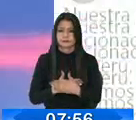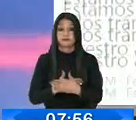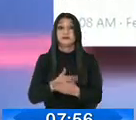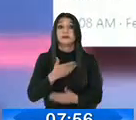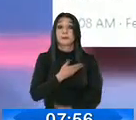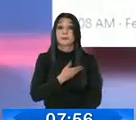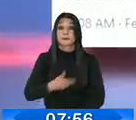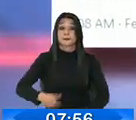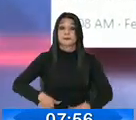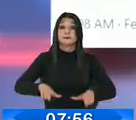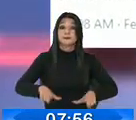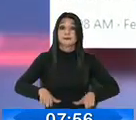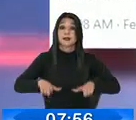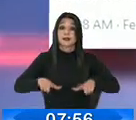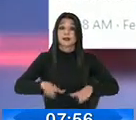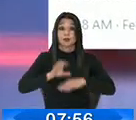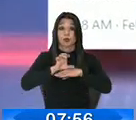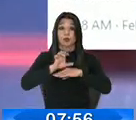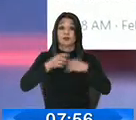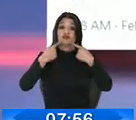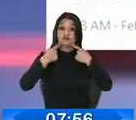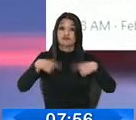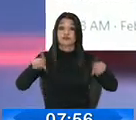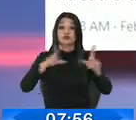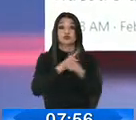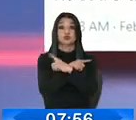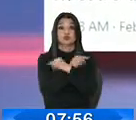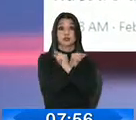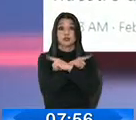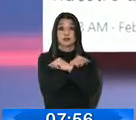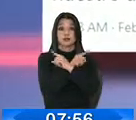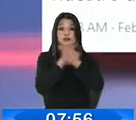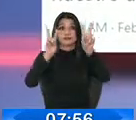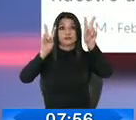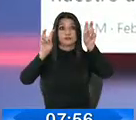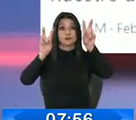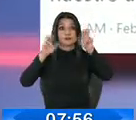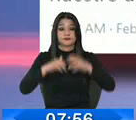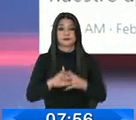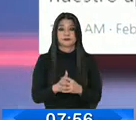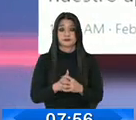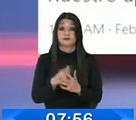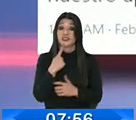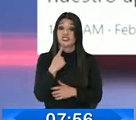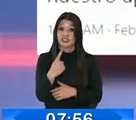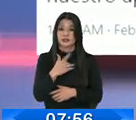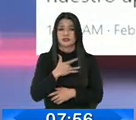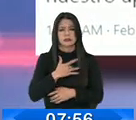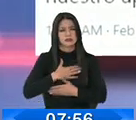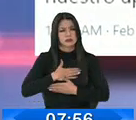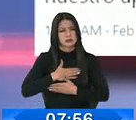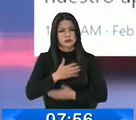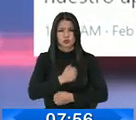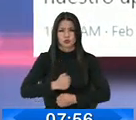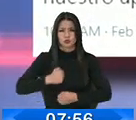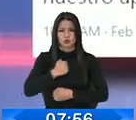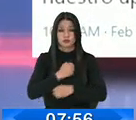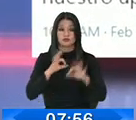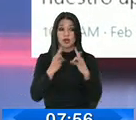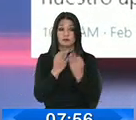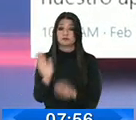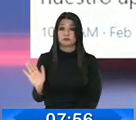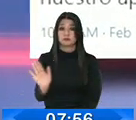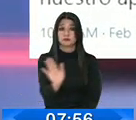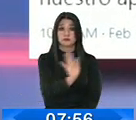ecuatoriano Lenín Moreno se pronunciara en su cuenta de Twitter. Aquí resaltó su profunda solidaridad con las familias de los